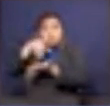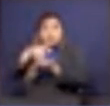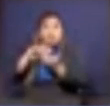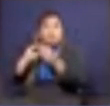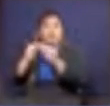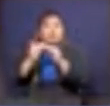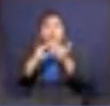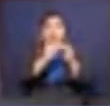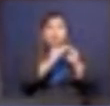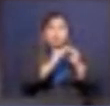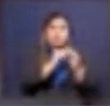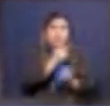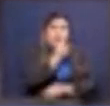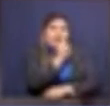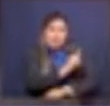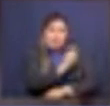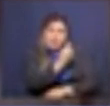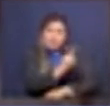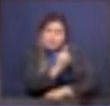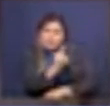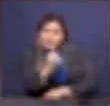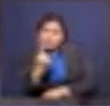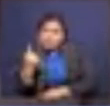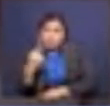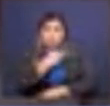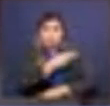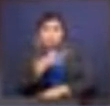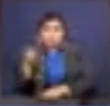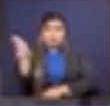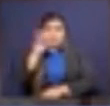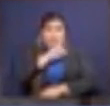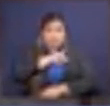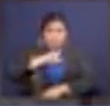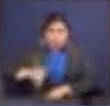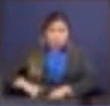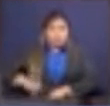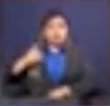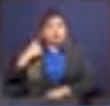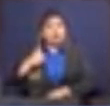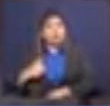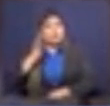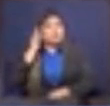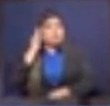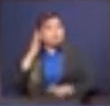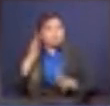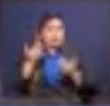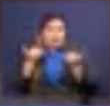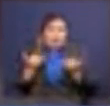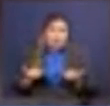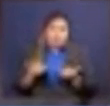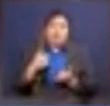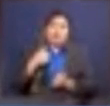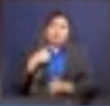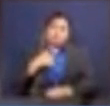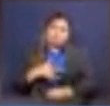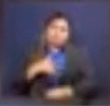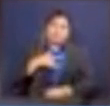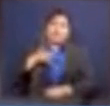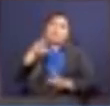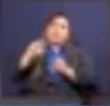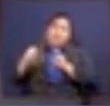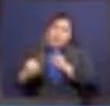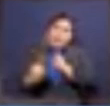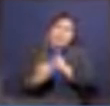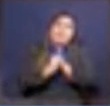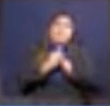y a cada uno de ustedes, diputados y diputadas, que en estos momentos he sentido el apoyo irrestricto de